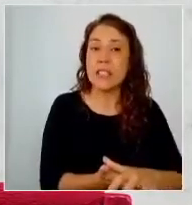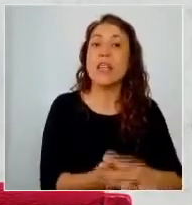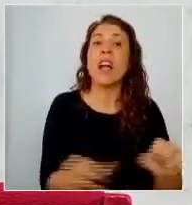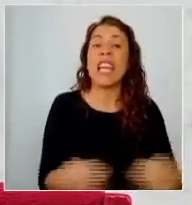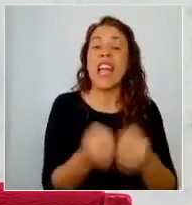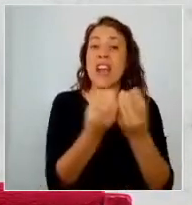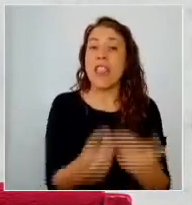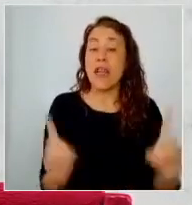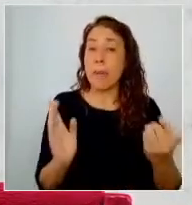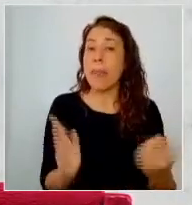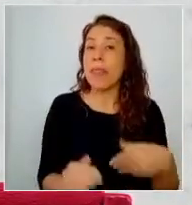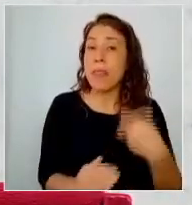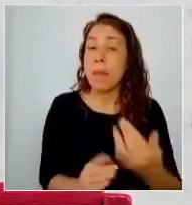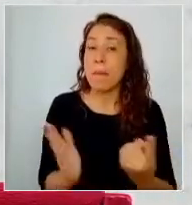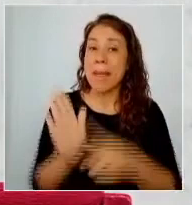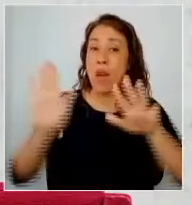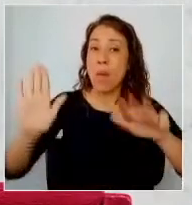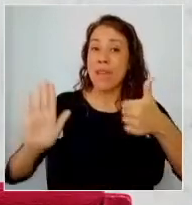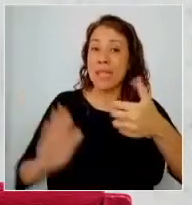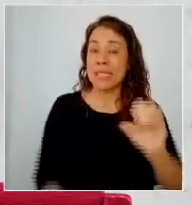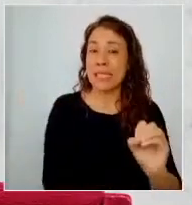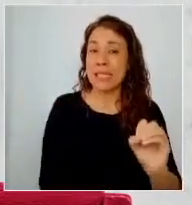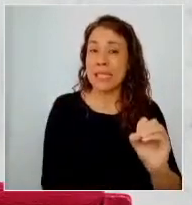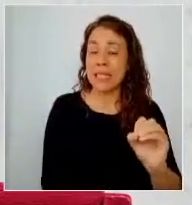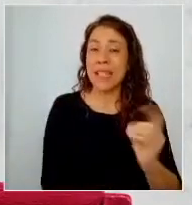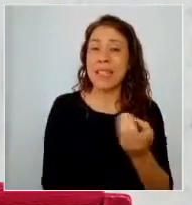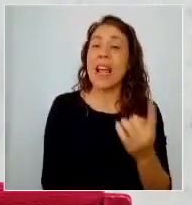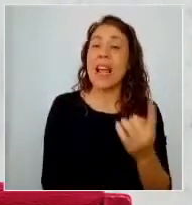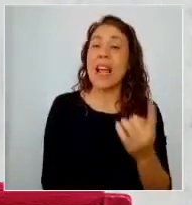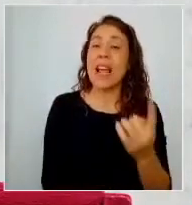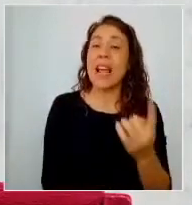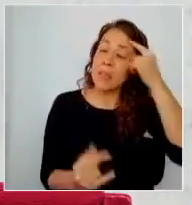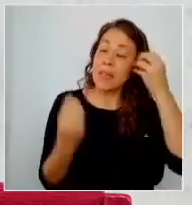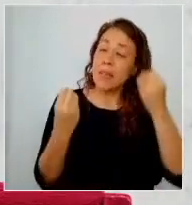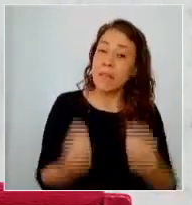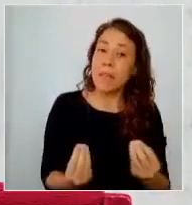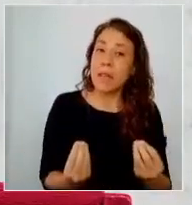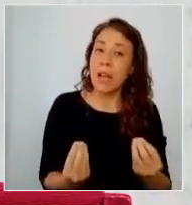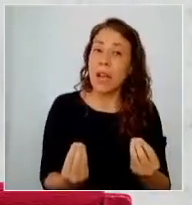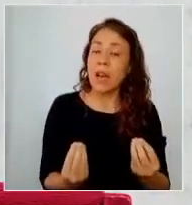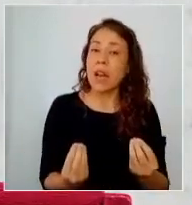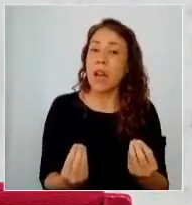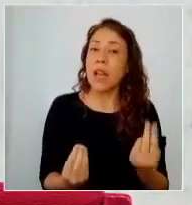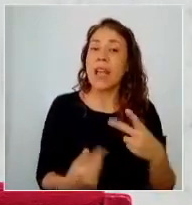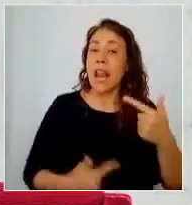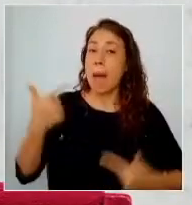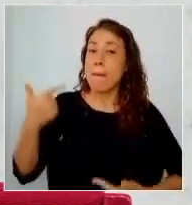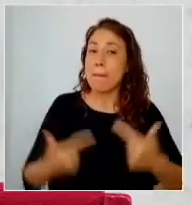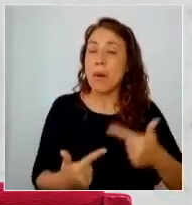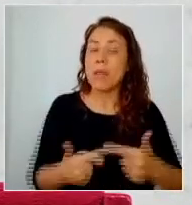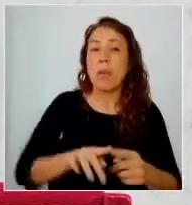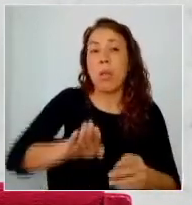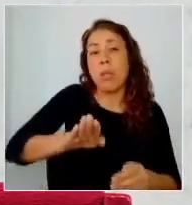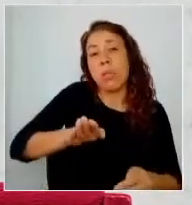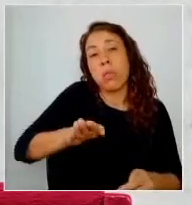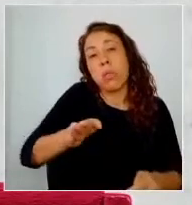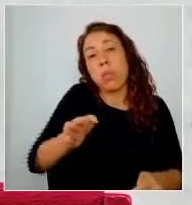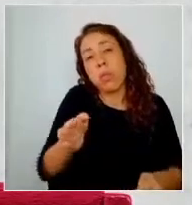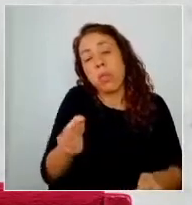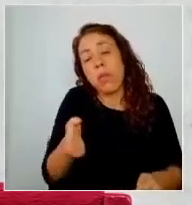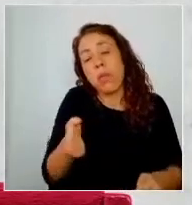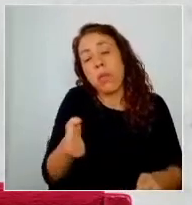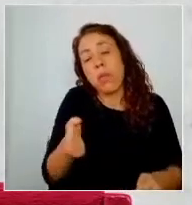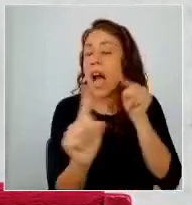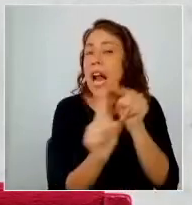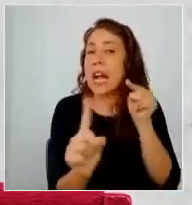del 60 la sensatez que había caracterizado a nuestra política fue cediendo por el fanatismo por el